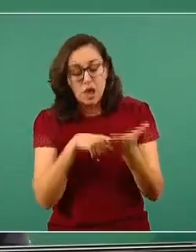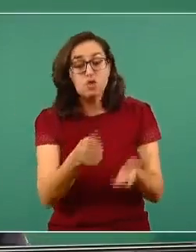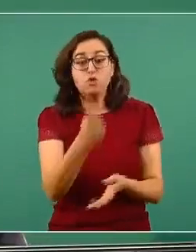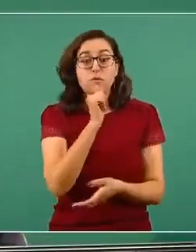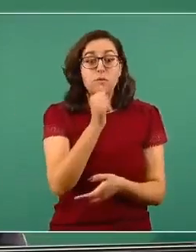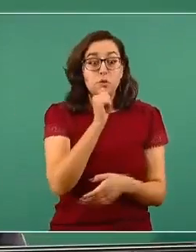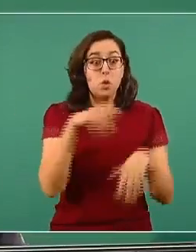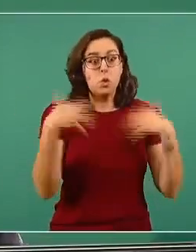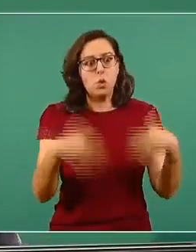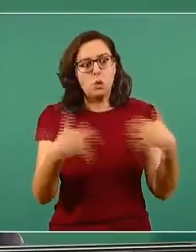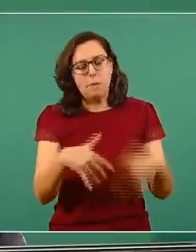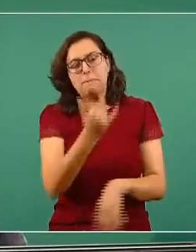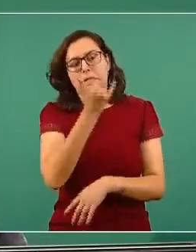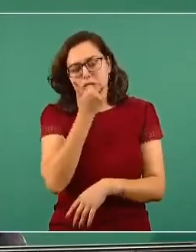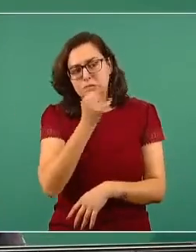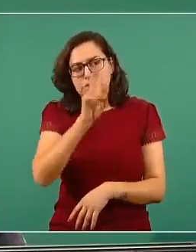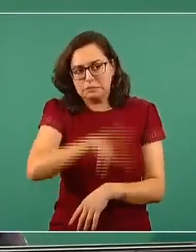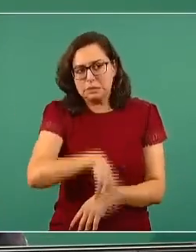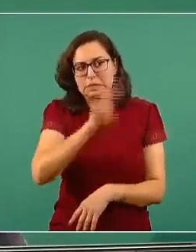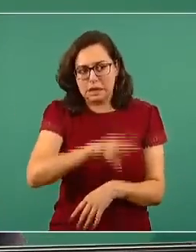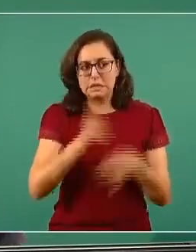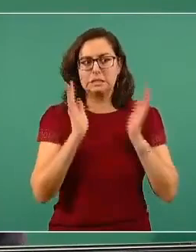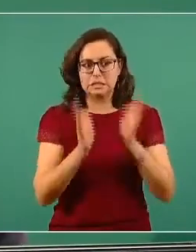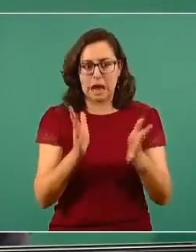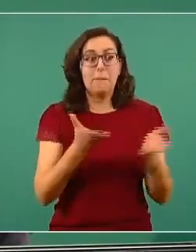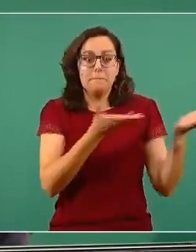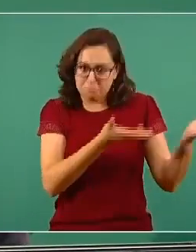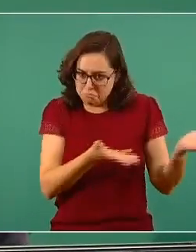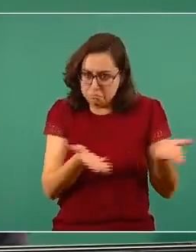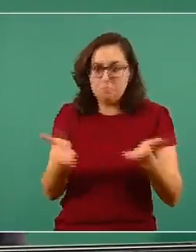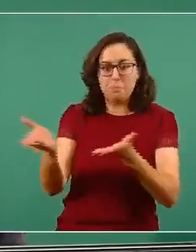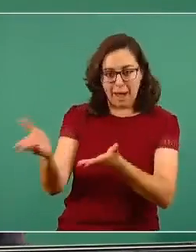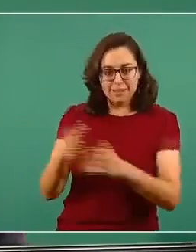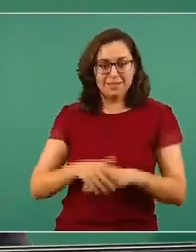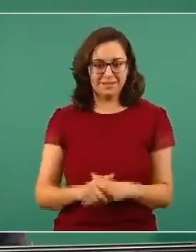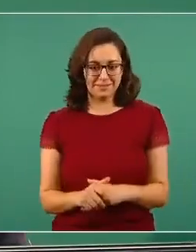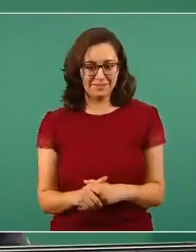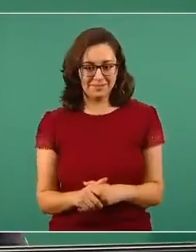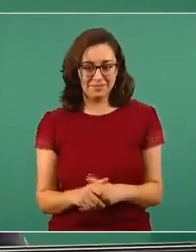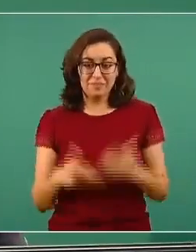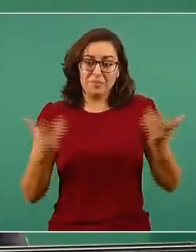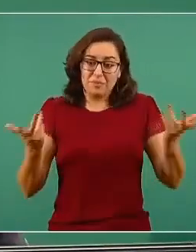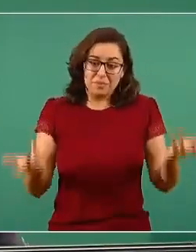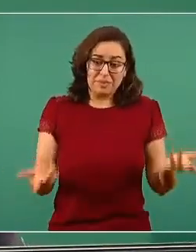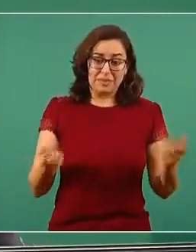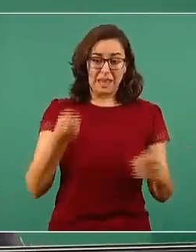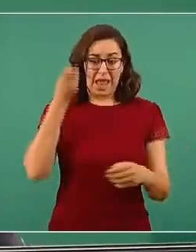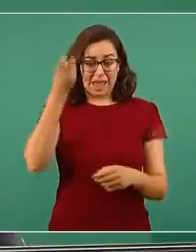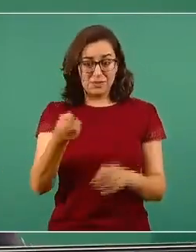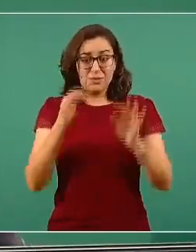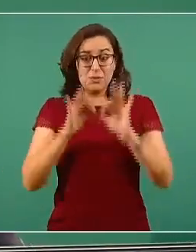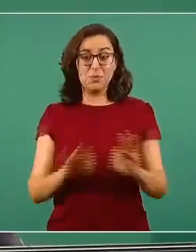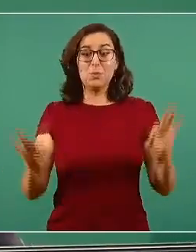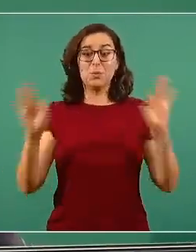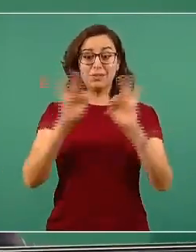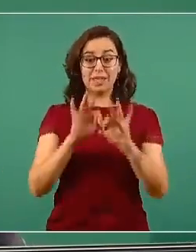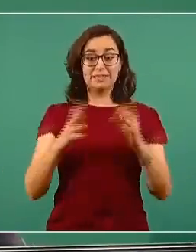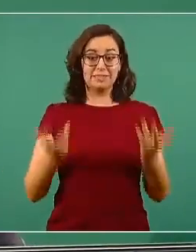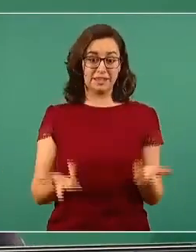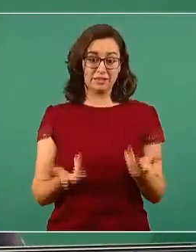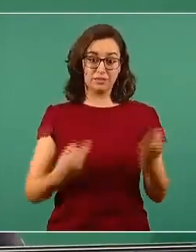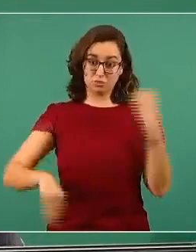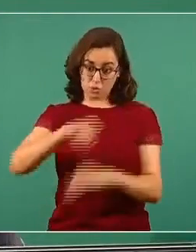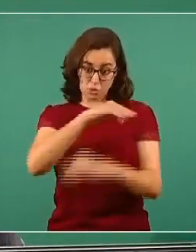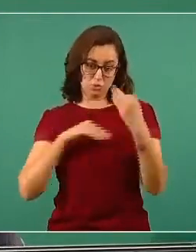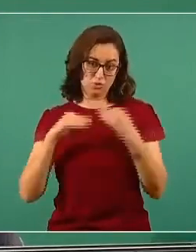uy, disculpe, efectivamente ya le tocaba, pase por favor. Entonces, la idea del operativo de vacunación es que sea